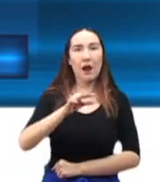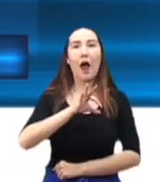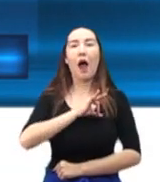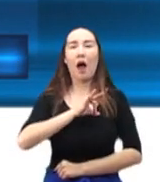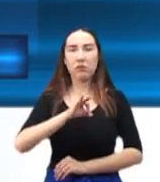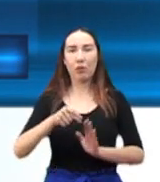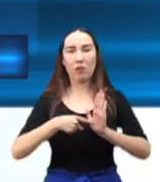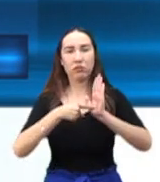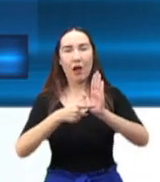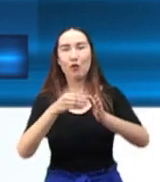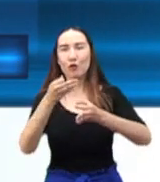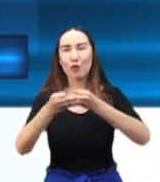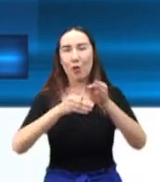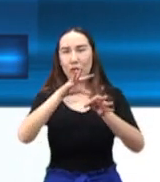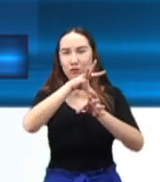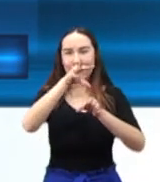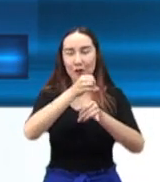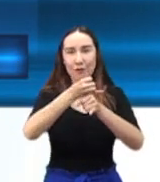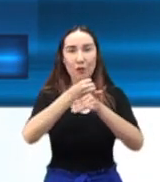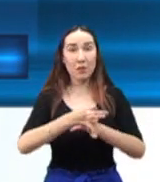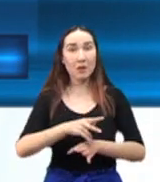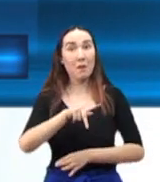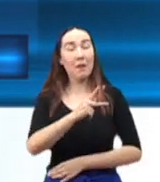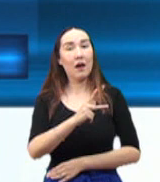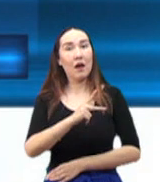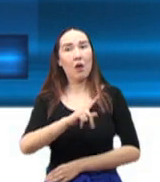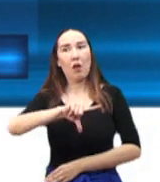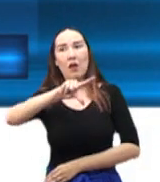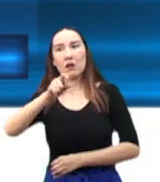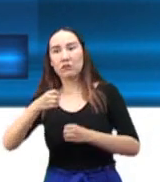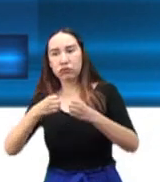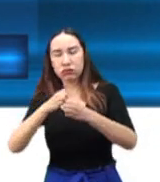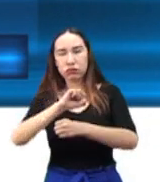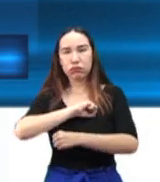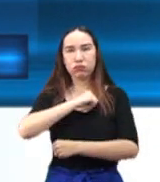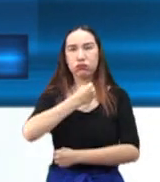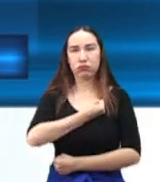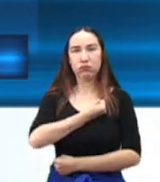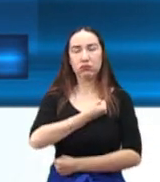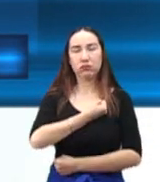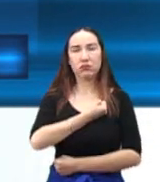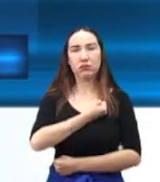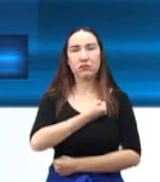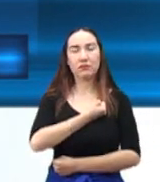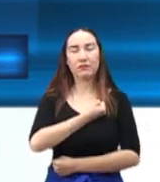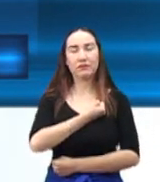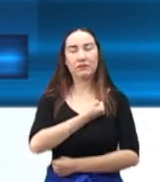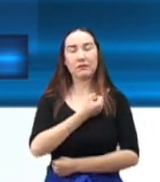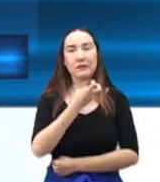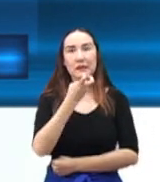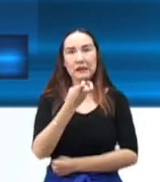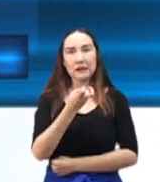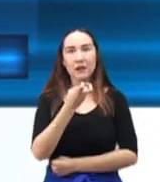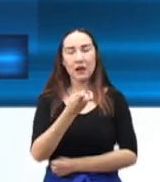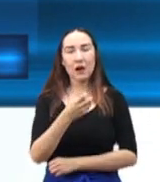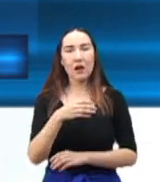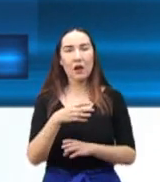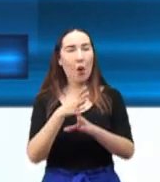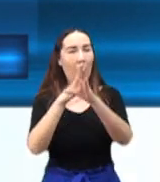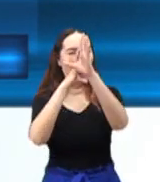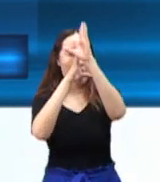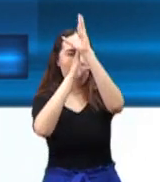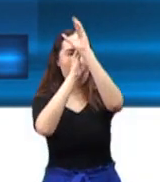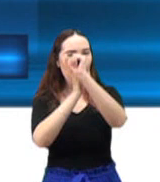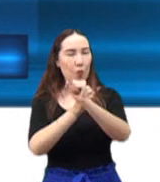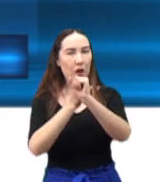las conclusiones. Pero se nos vino la pandemia. Y entonces tenemos precisamente que nos dicta un acuerdo que